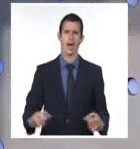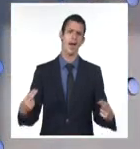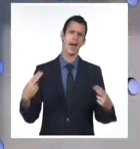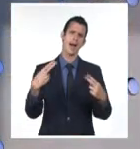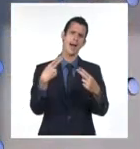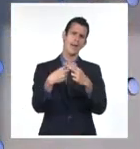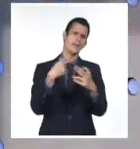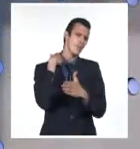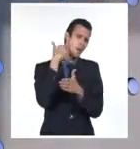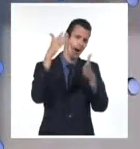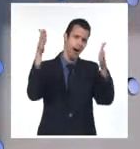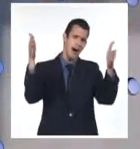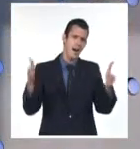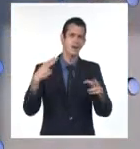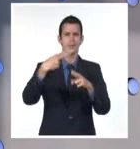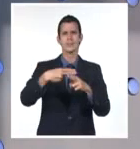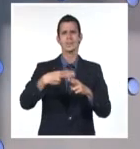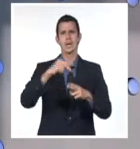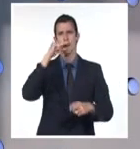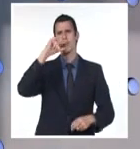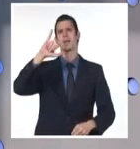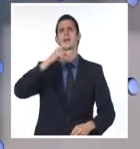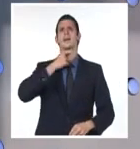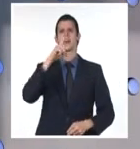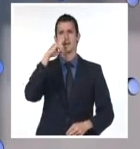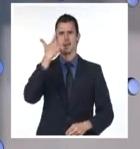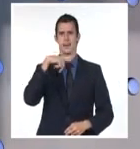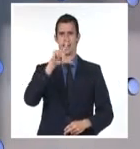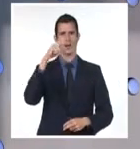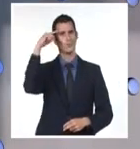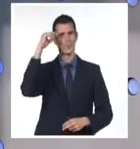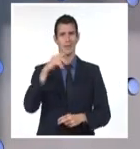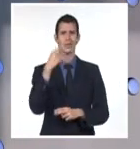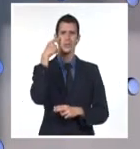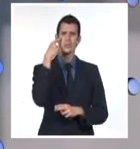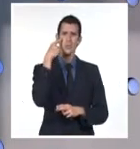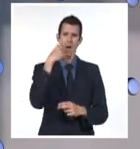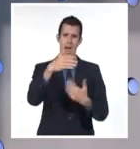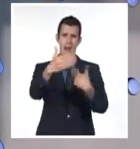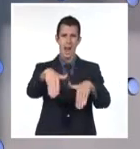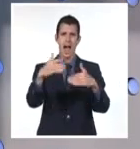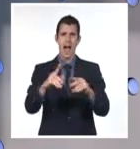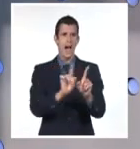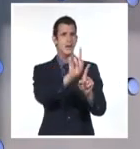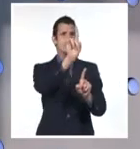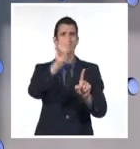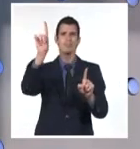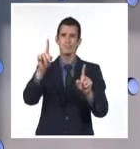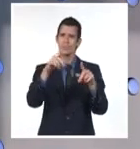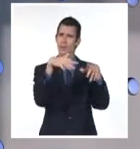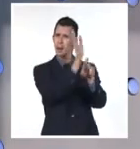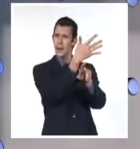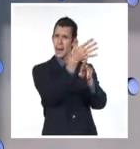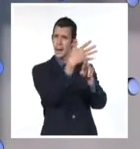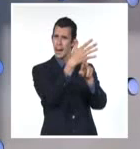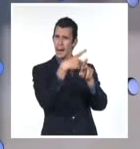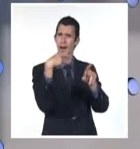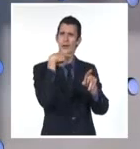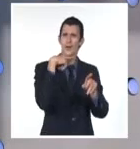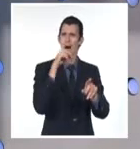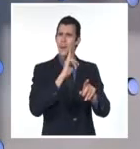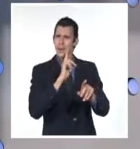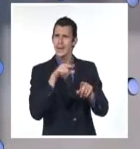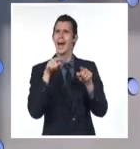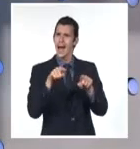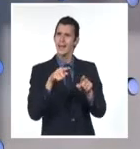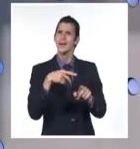el Parque al Inmigrante Árabe de la capital la escultura pública Rituales de Conmemoración de la artista cubanoamericana Rosa Naday.